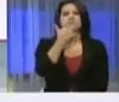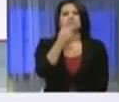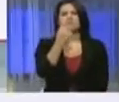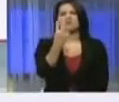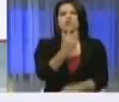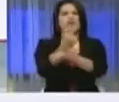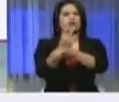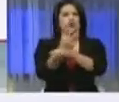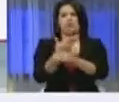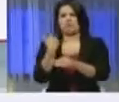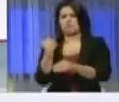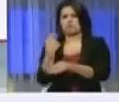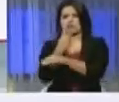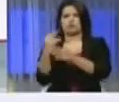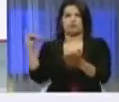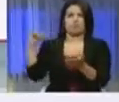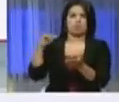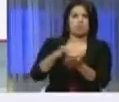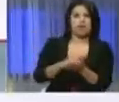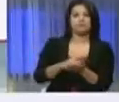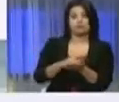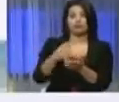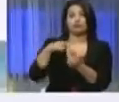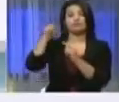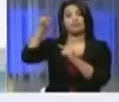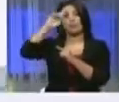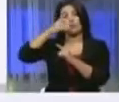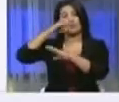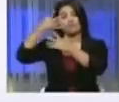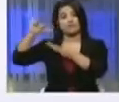tres horas, ¿verdad?, de República Dominicana y